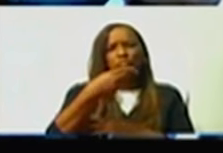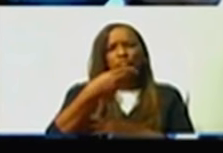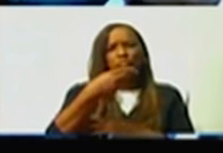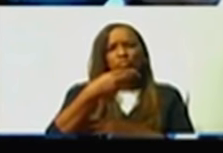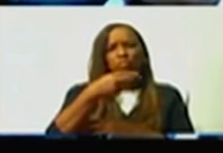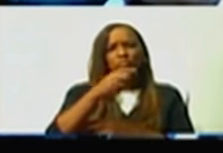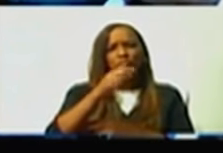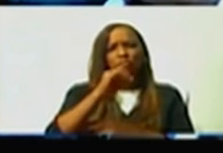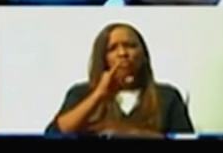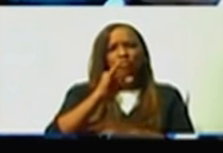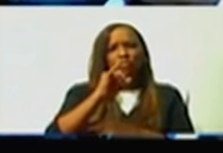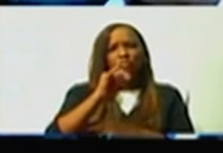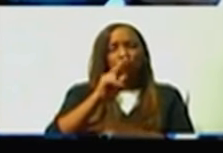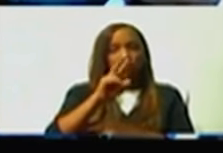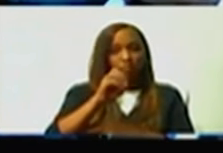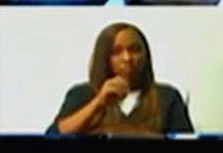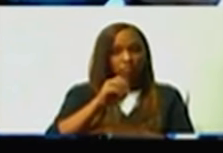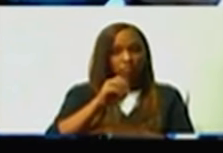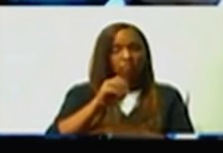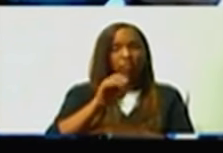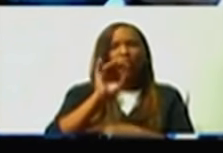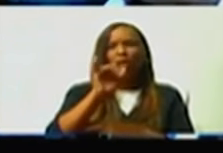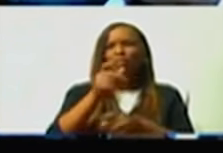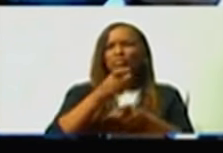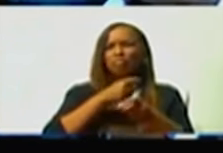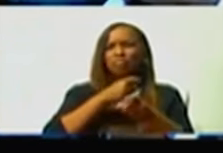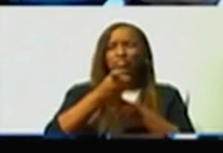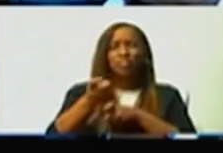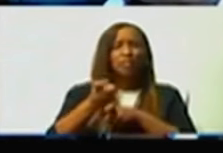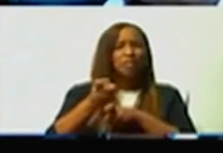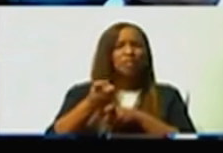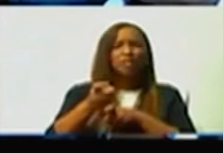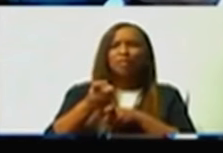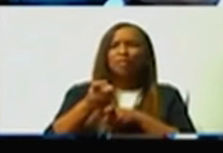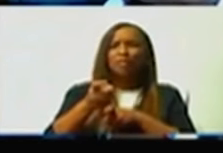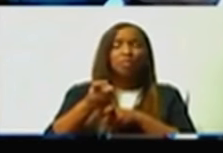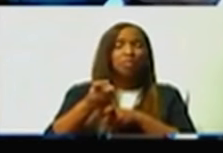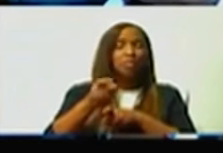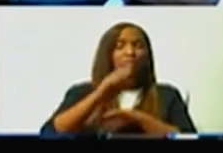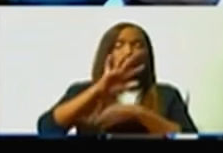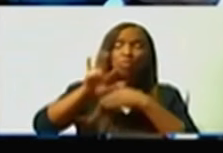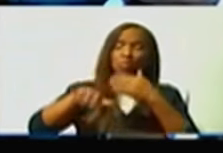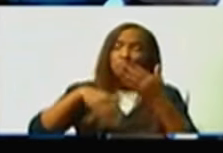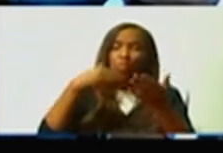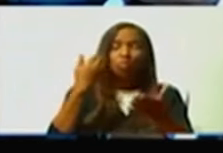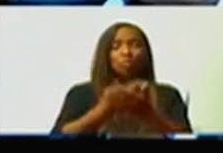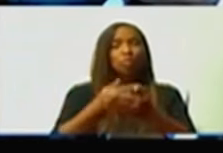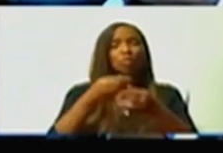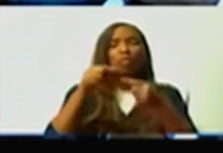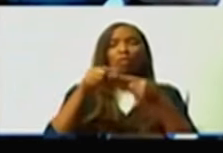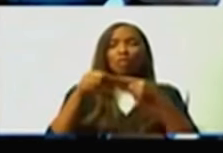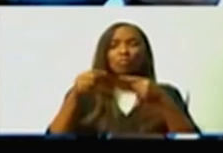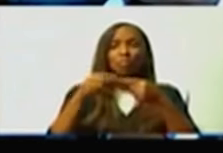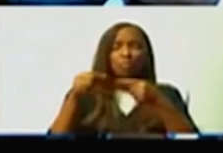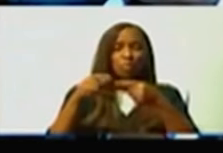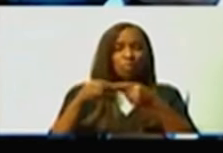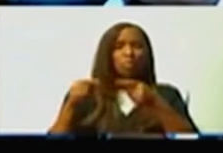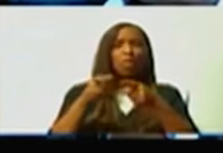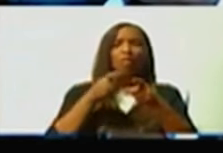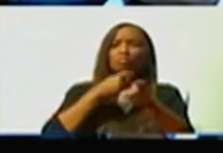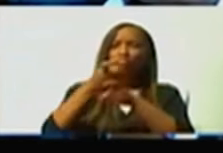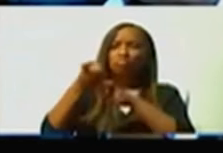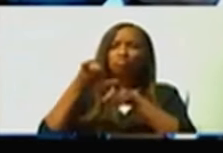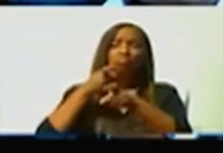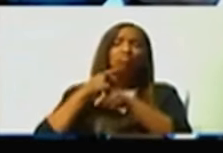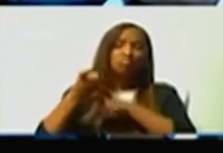Sur azotó con toda la siembra de habichuela. Grande daño a la agricultura en todos los niveles.